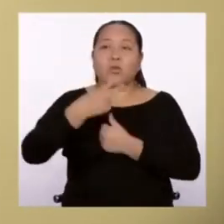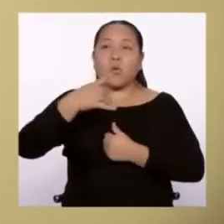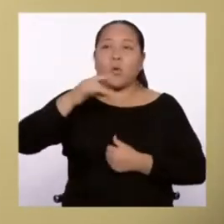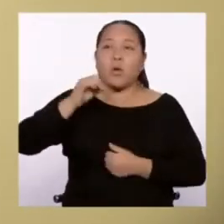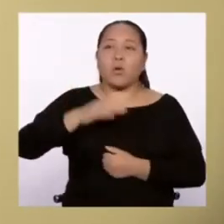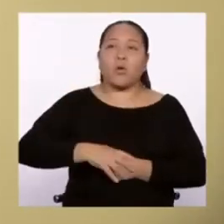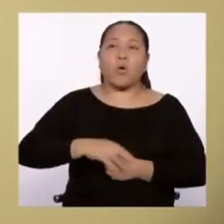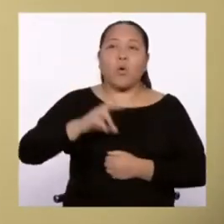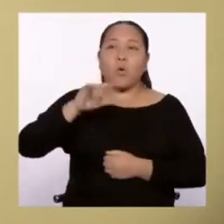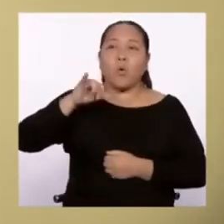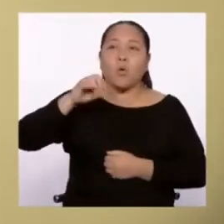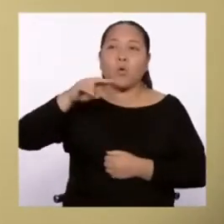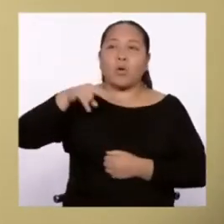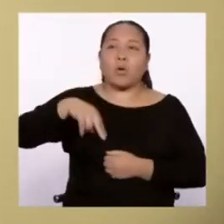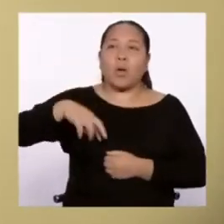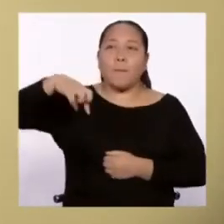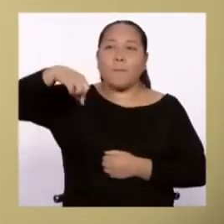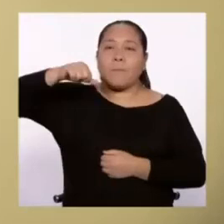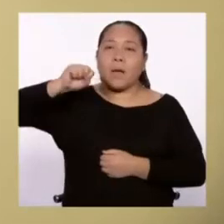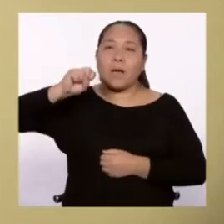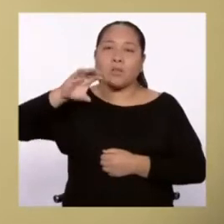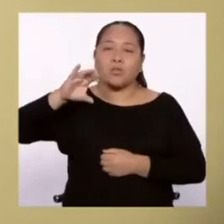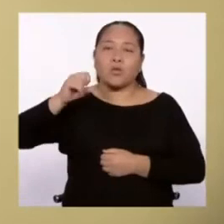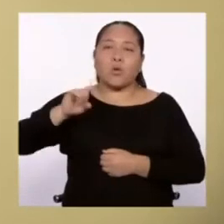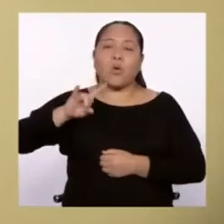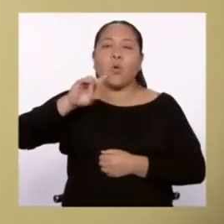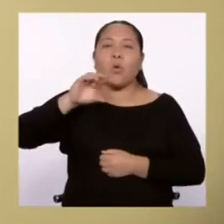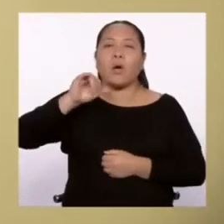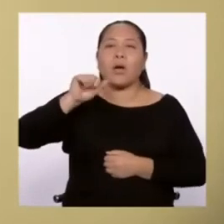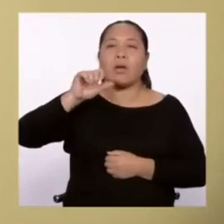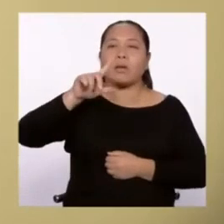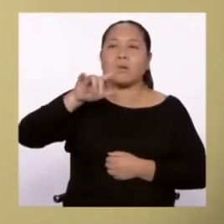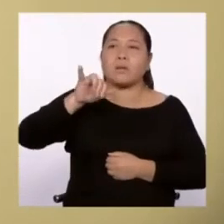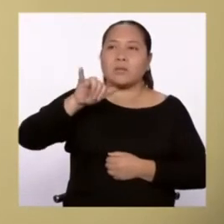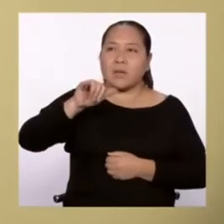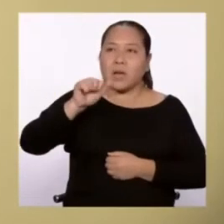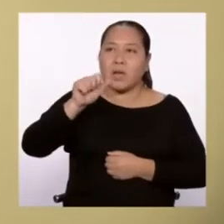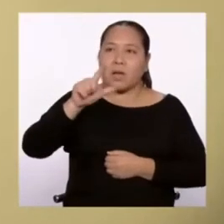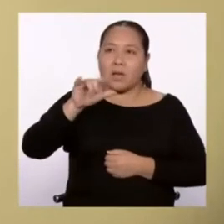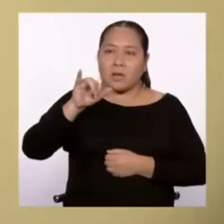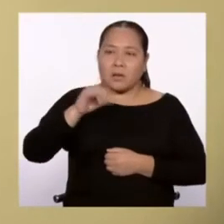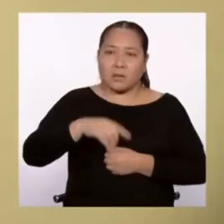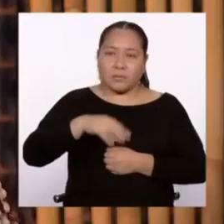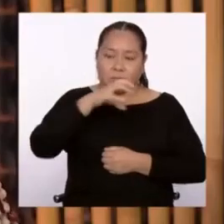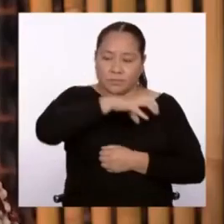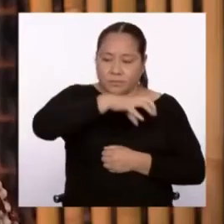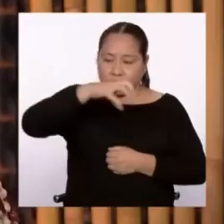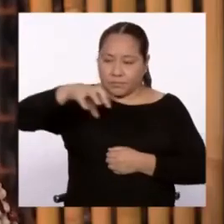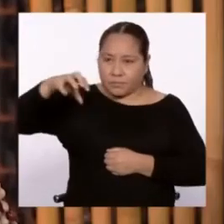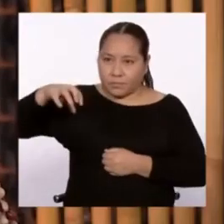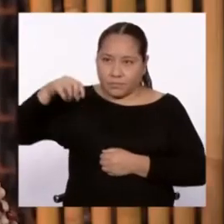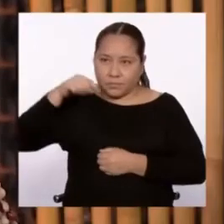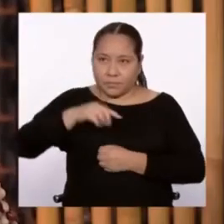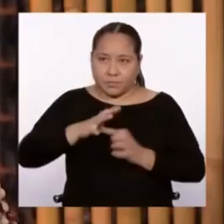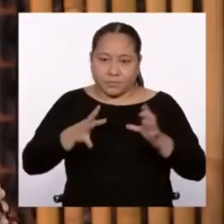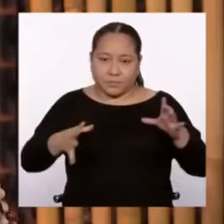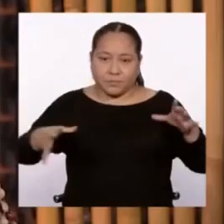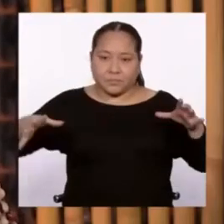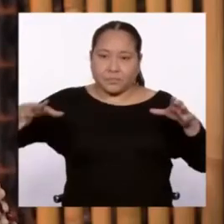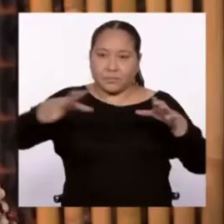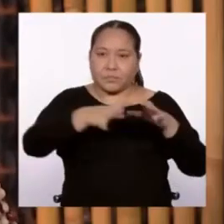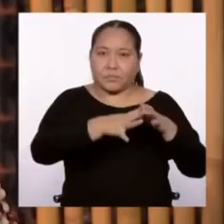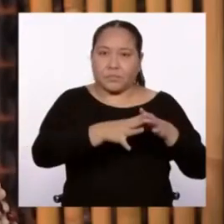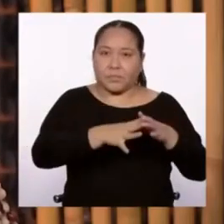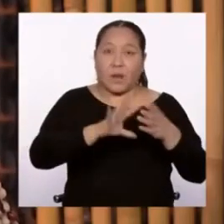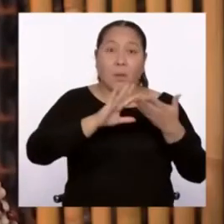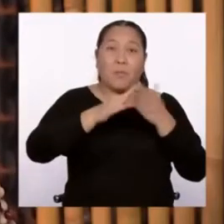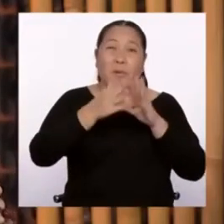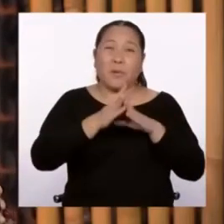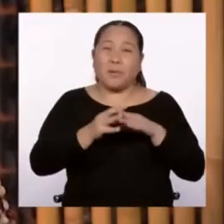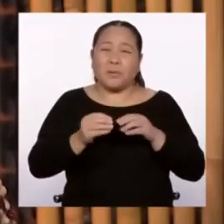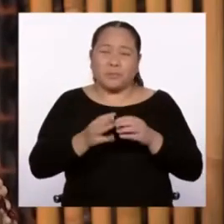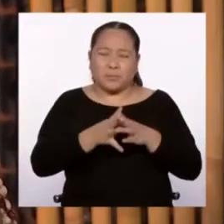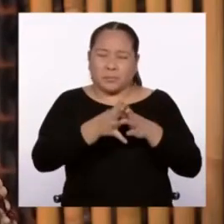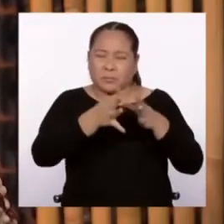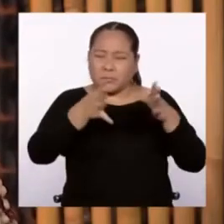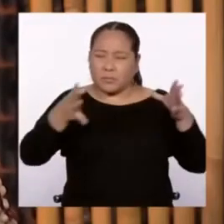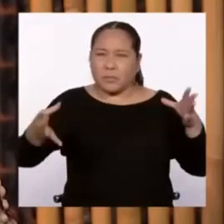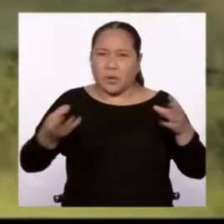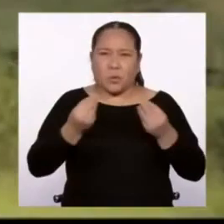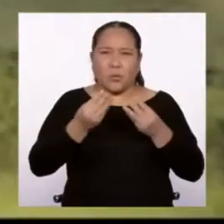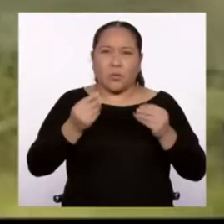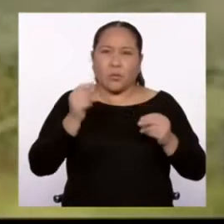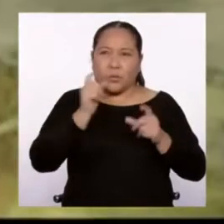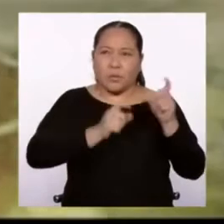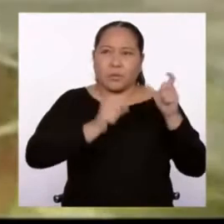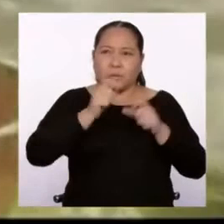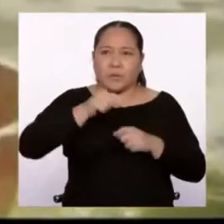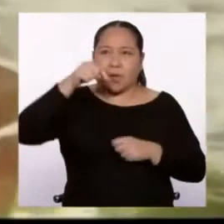Huánuco, Junín, Pasco y Ucayali. Ahí estamos, somos el pueblo más numeroso que hay acá en el